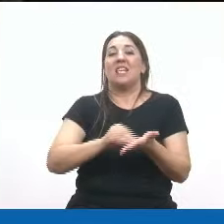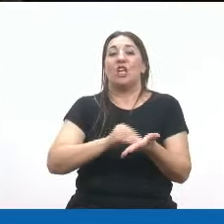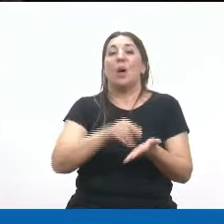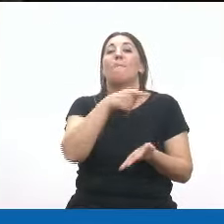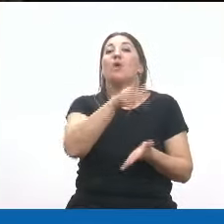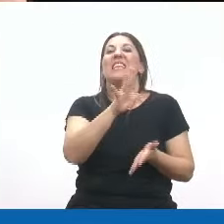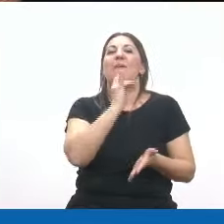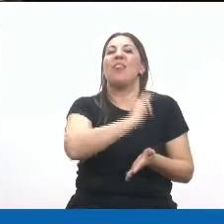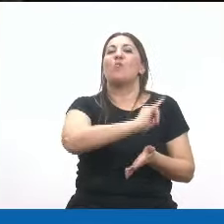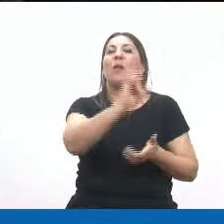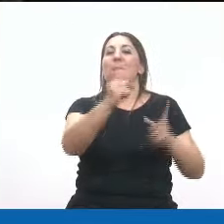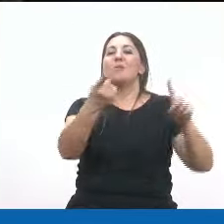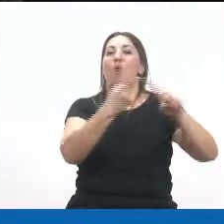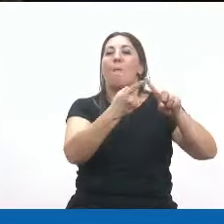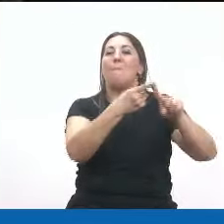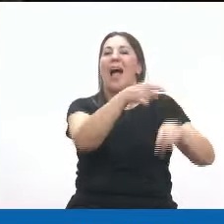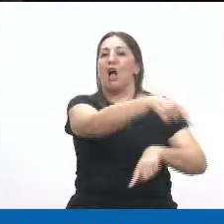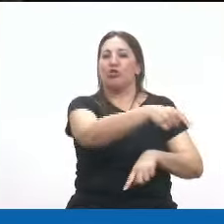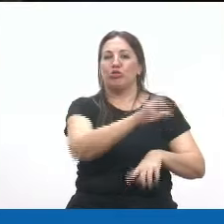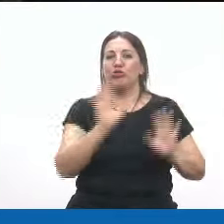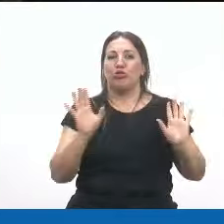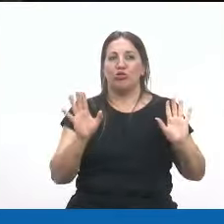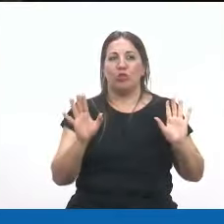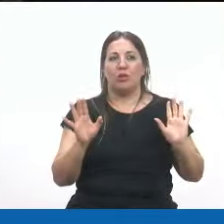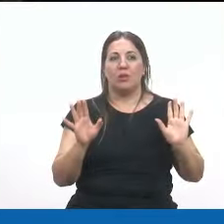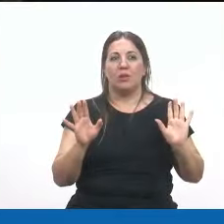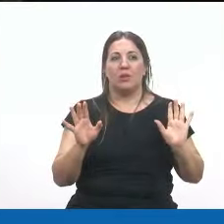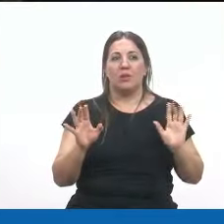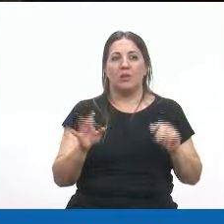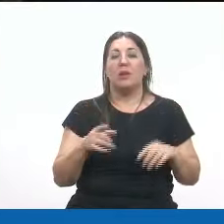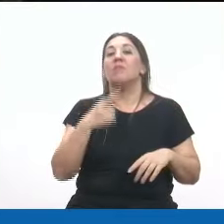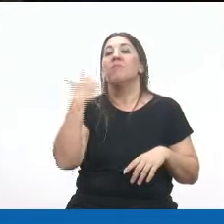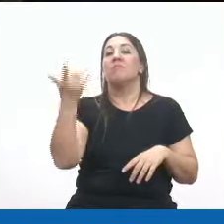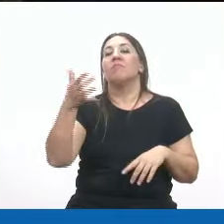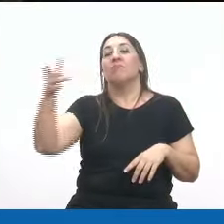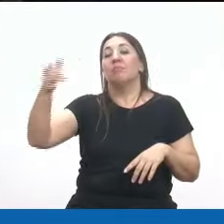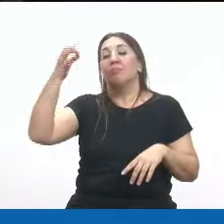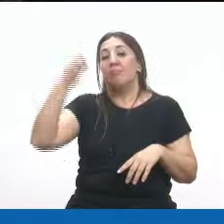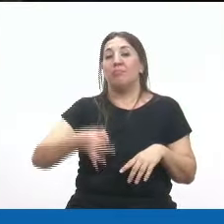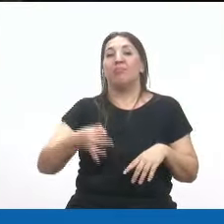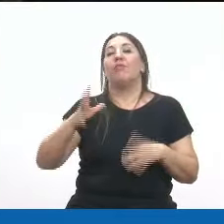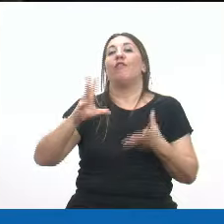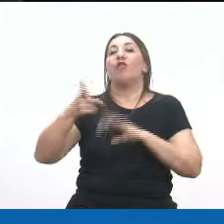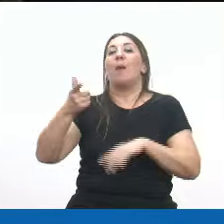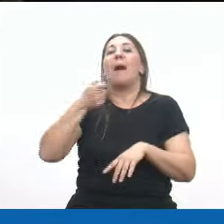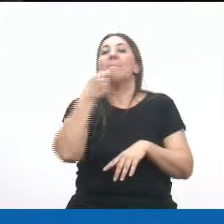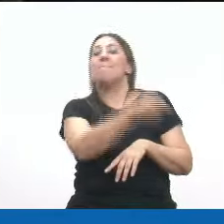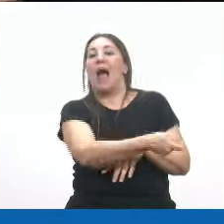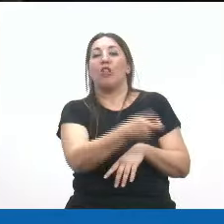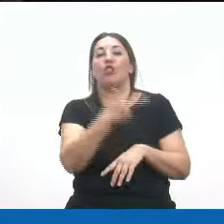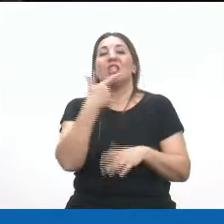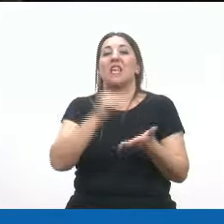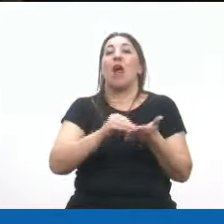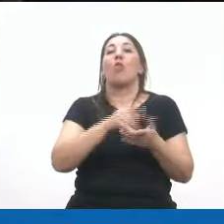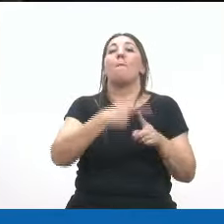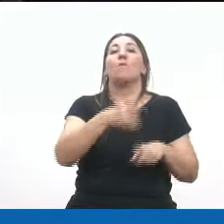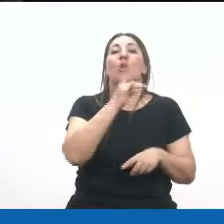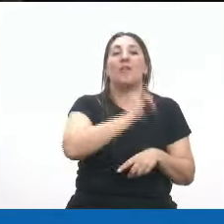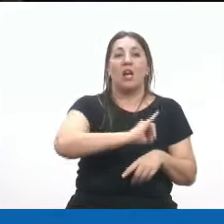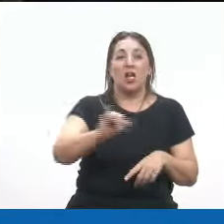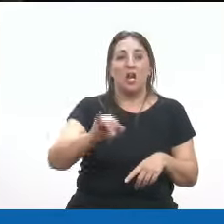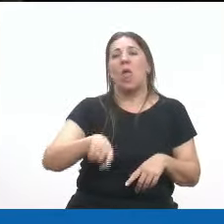pacto se introdujo se interpuso otro senador y mataron a un senador de la nación por denunciar esto después Se volvieron más